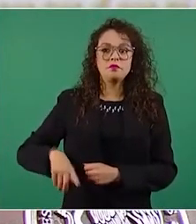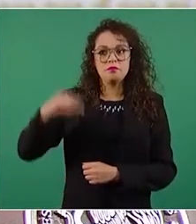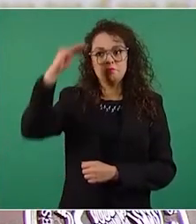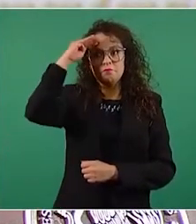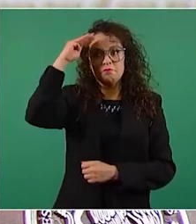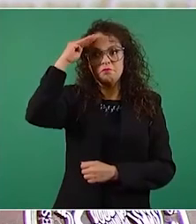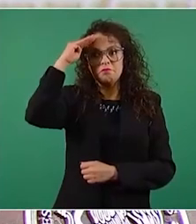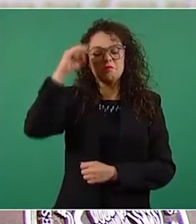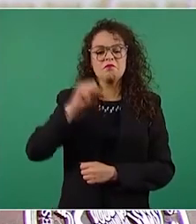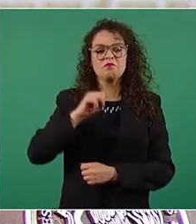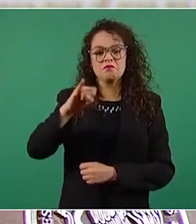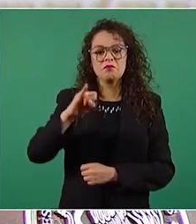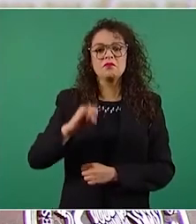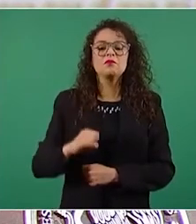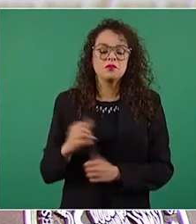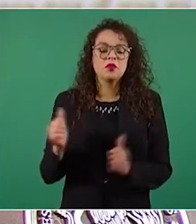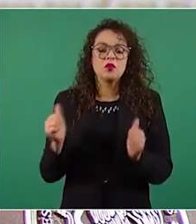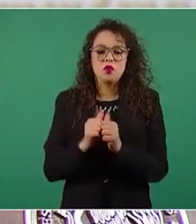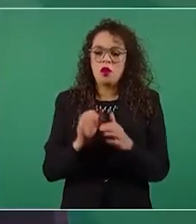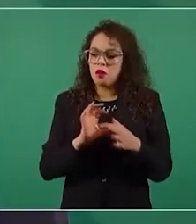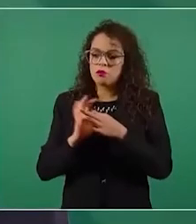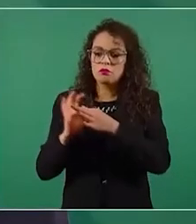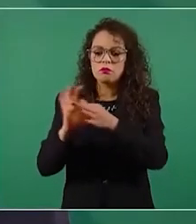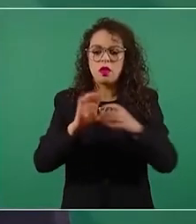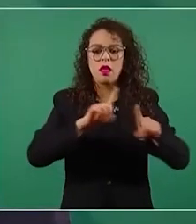varias dependencias del gobierno,